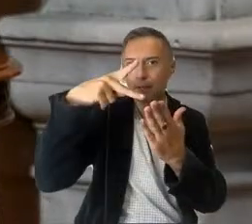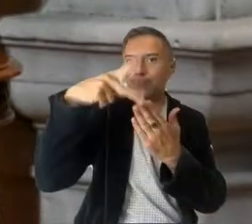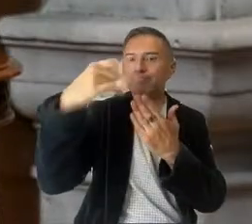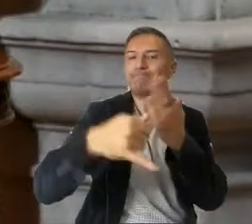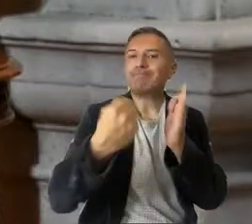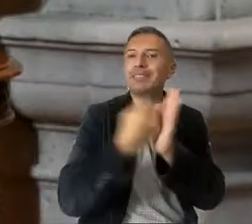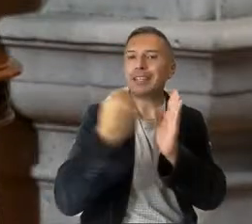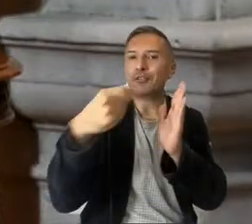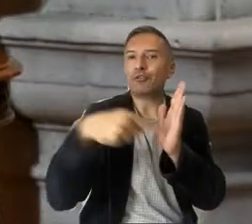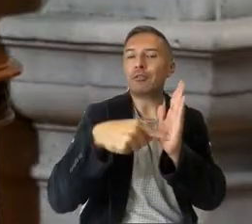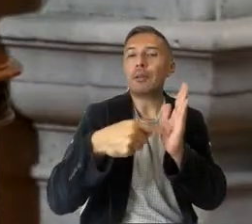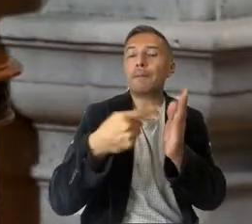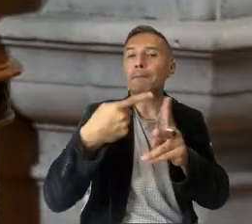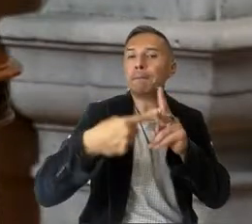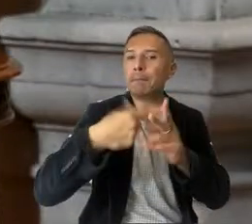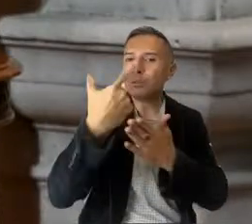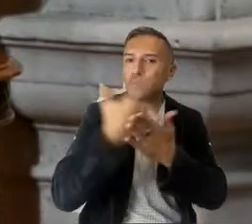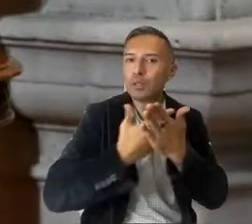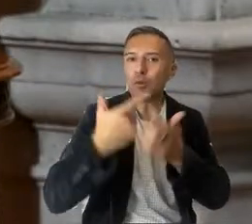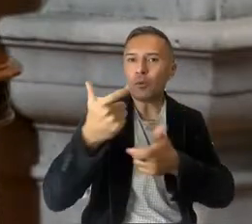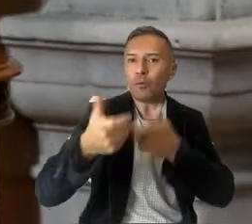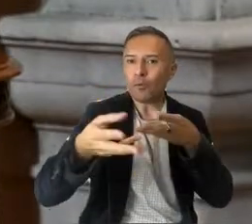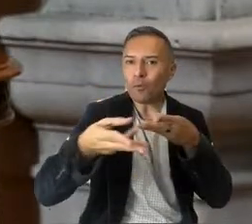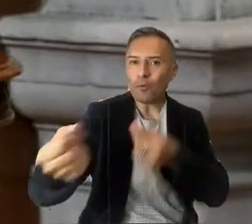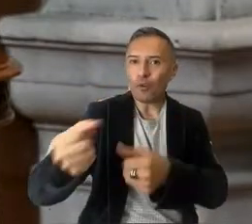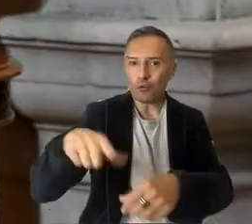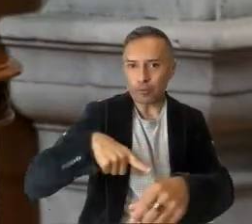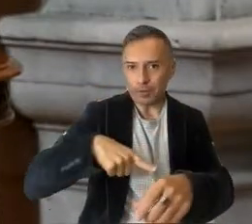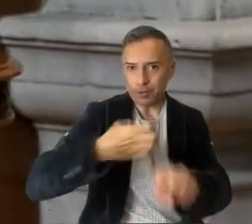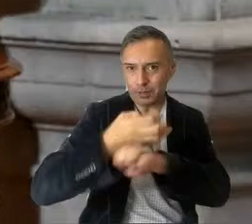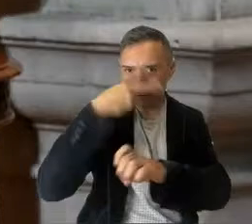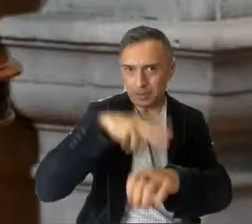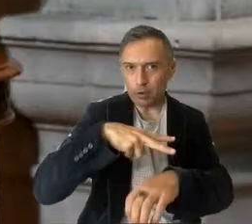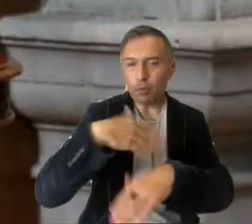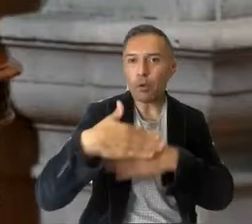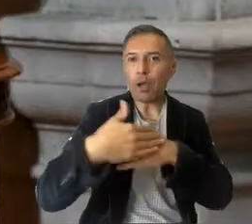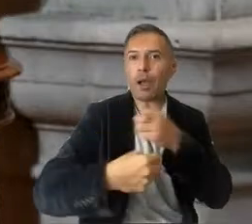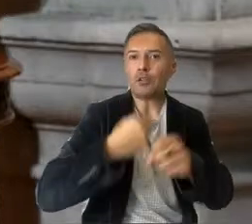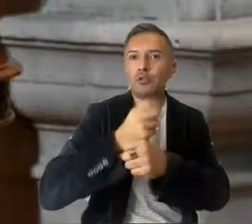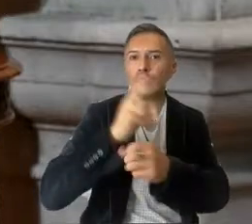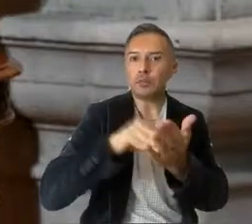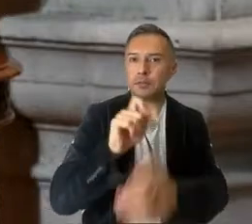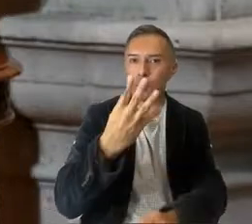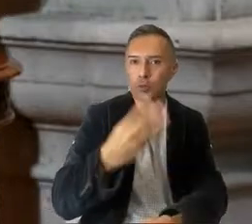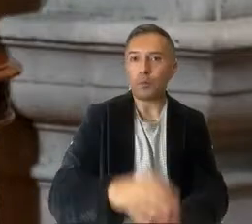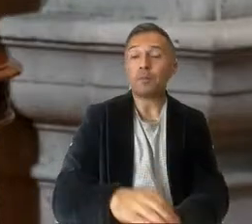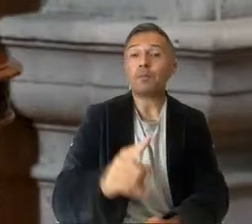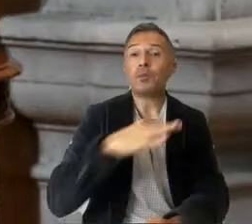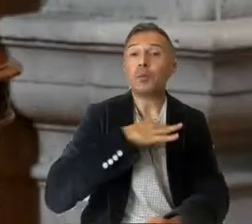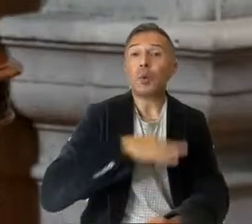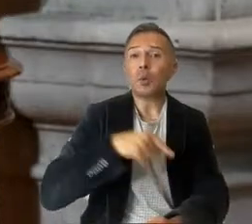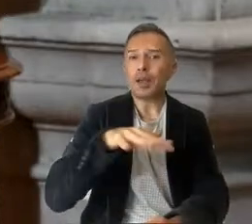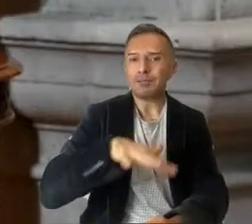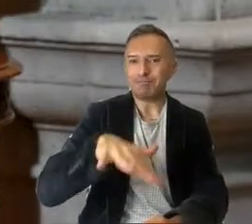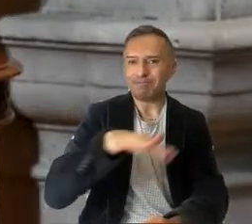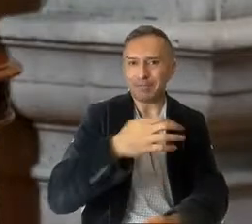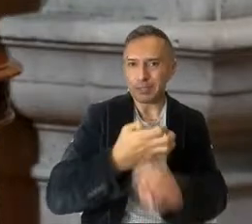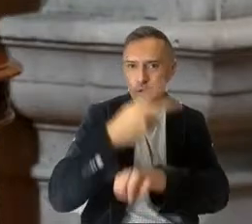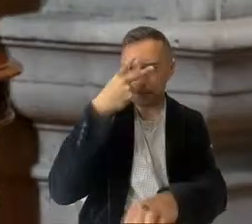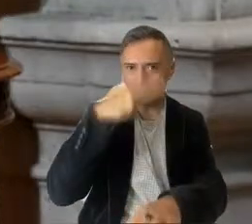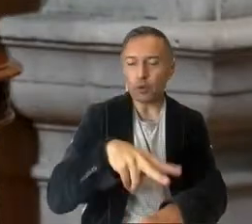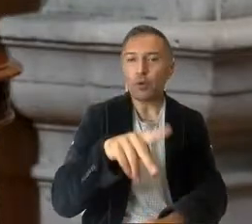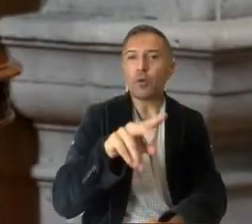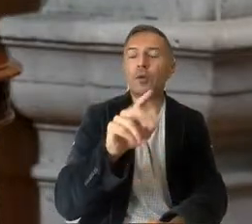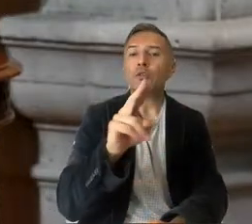del presupuesto de egreso del Gobierno del Estado para el ejercicio fiscal 2024. Toluca de Lerdo, México, a